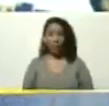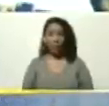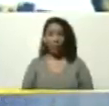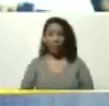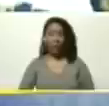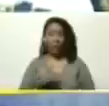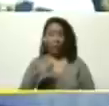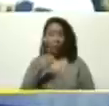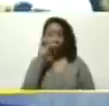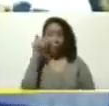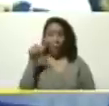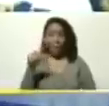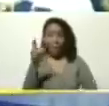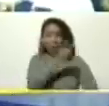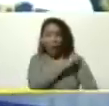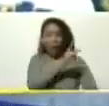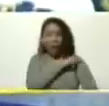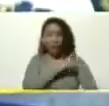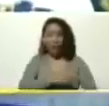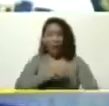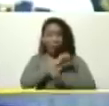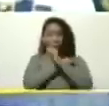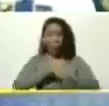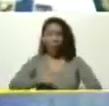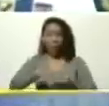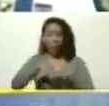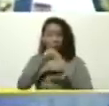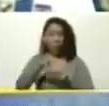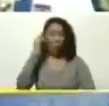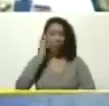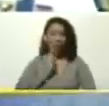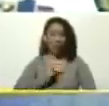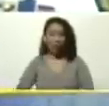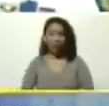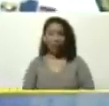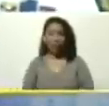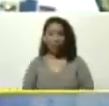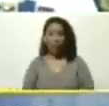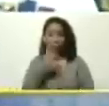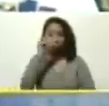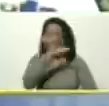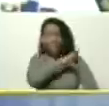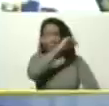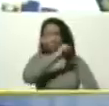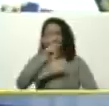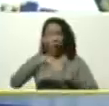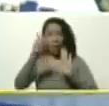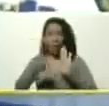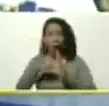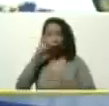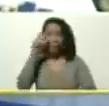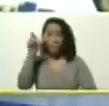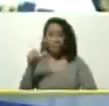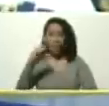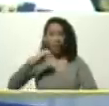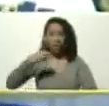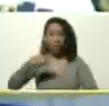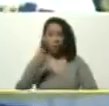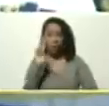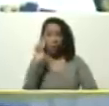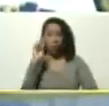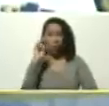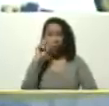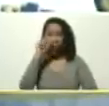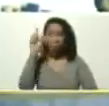López, comandante general de la Guardia Nacional Bolivariana. Ciudadano Mayor General Luis Tojor Chourio Andrade,